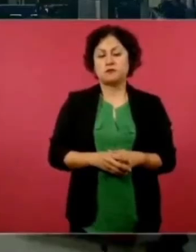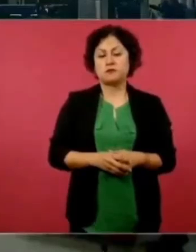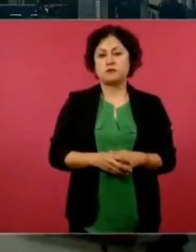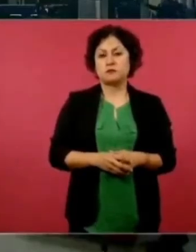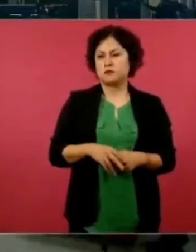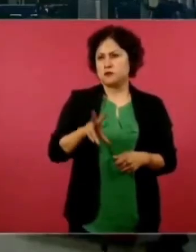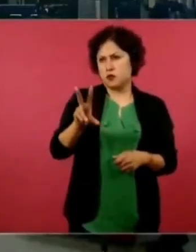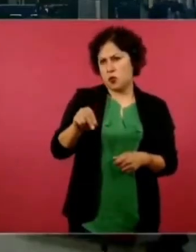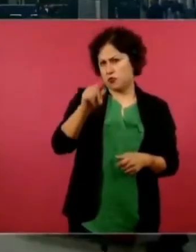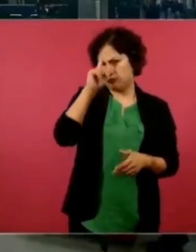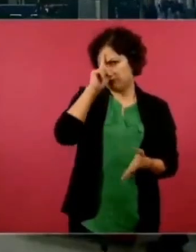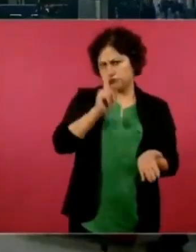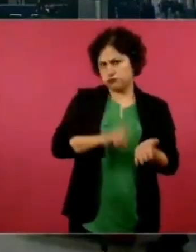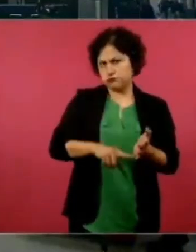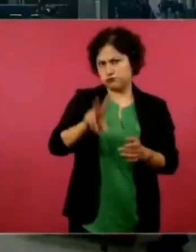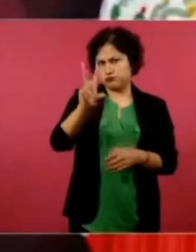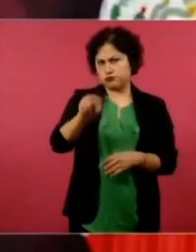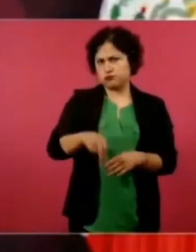No, yo creo que no.